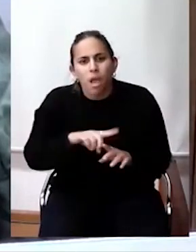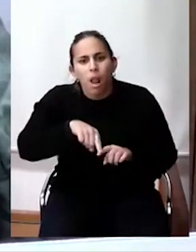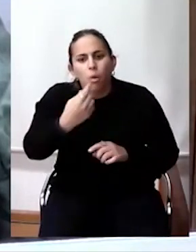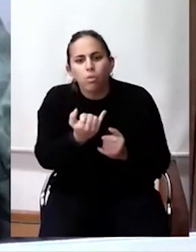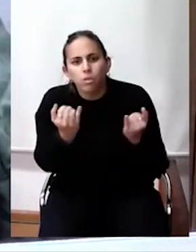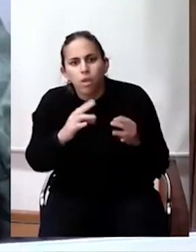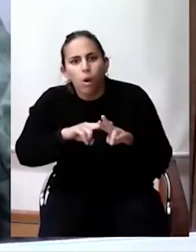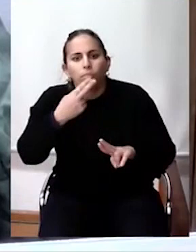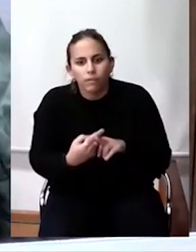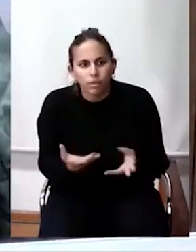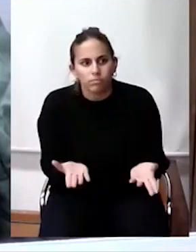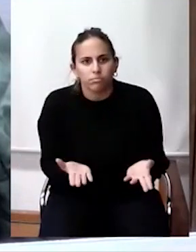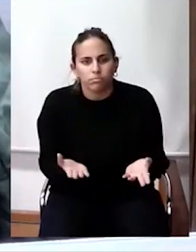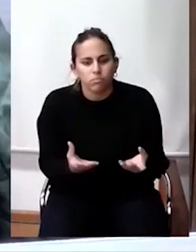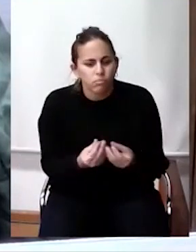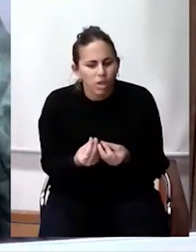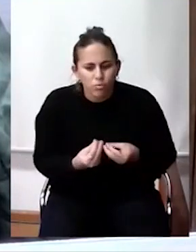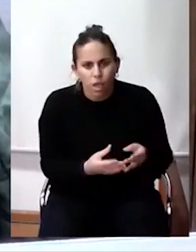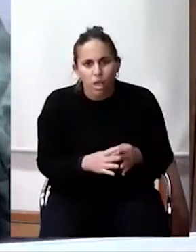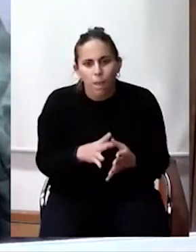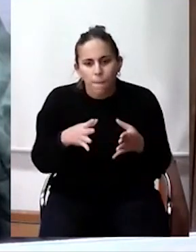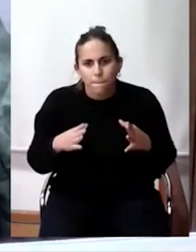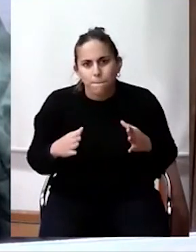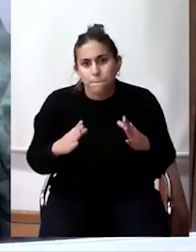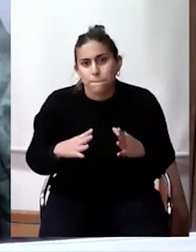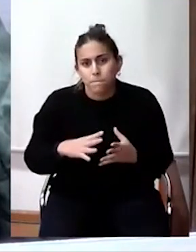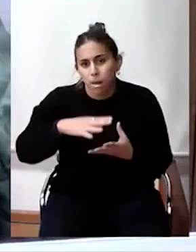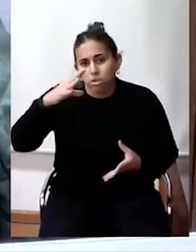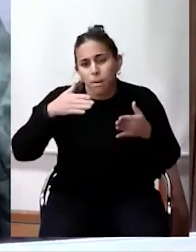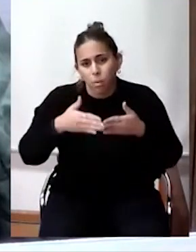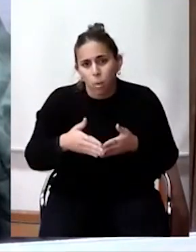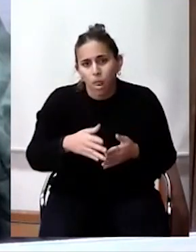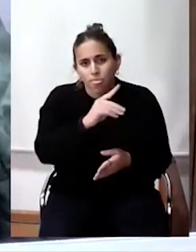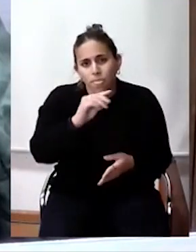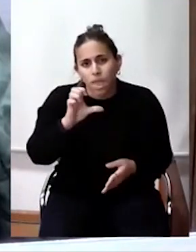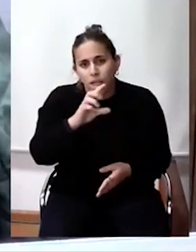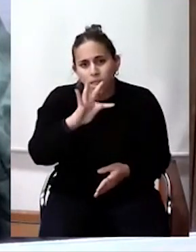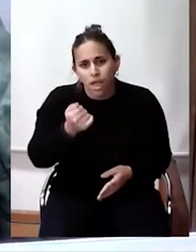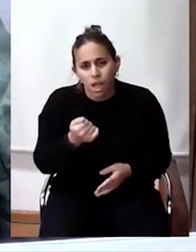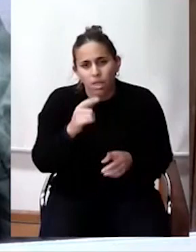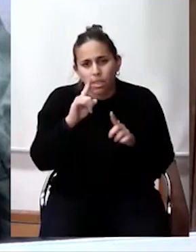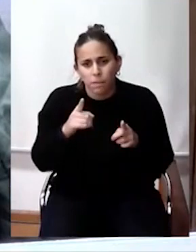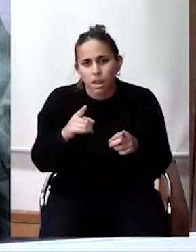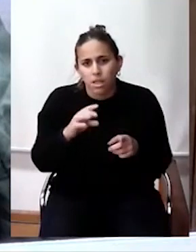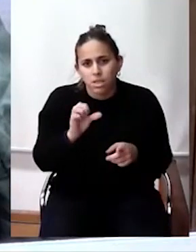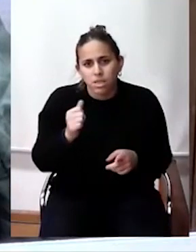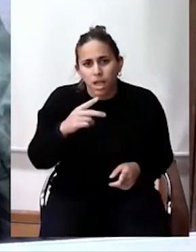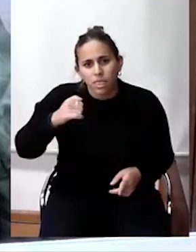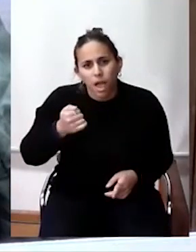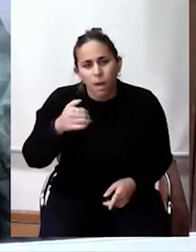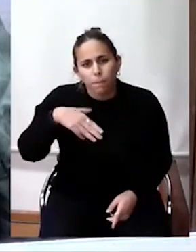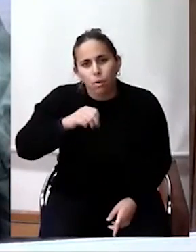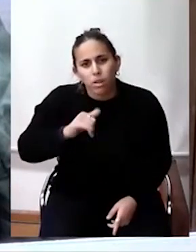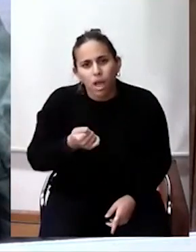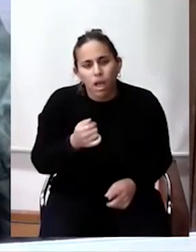formados de nuevo sucede en playa Pascual sucede en delta sucede en safis en Santa Mónica